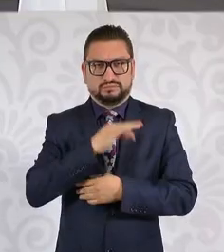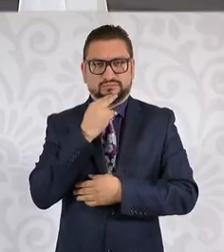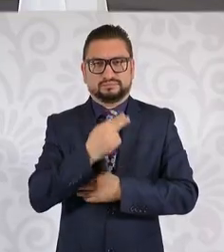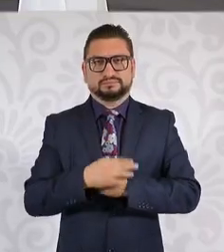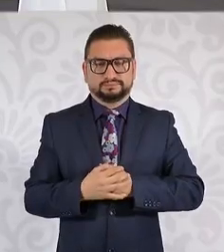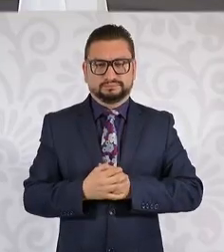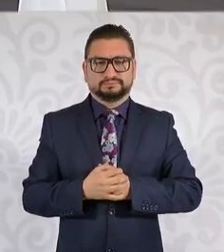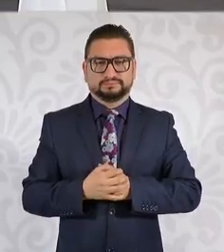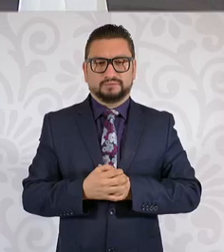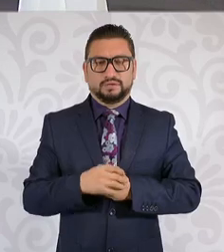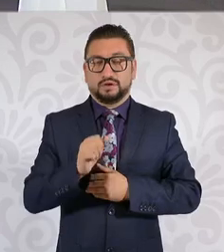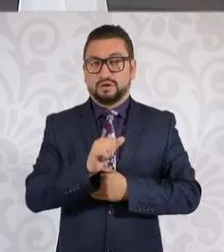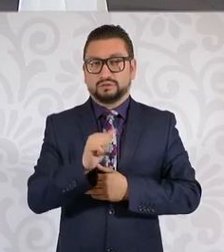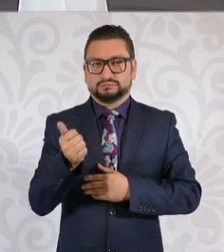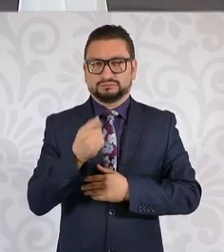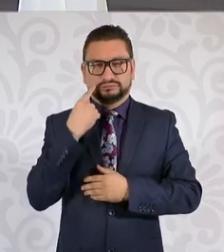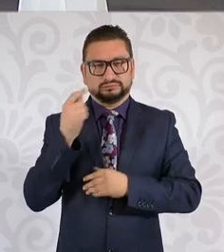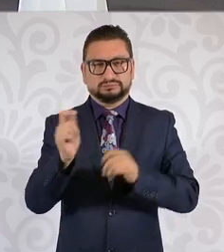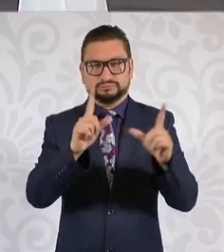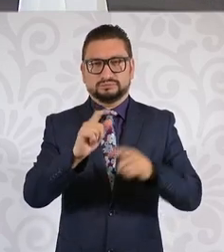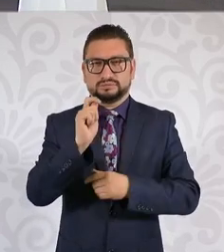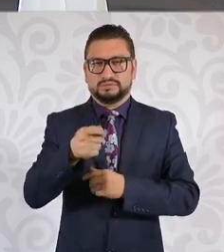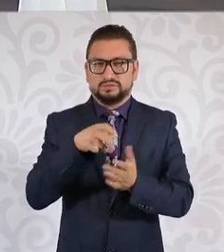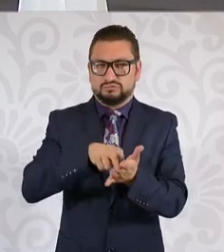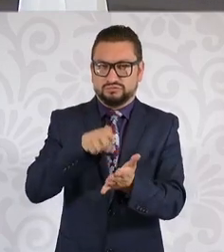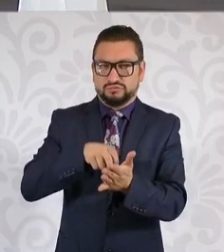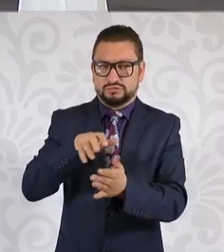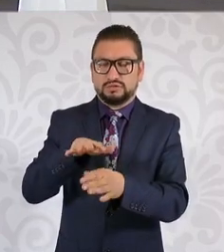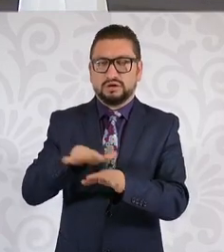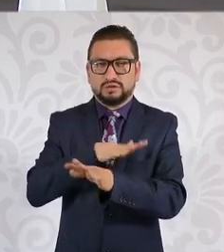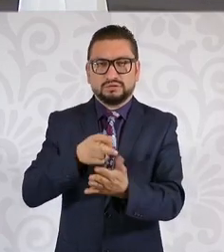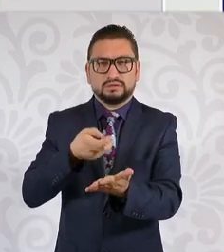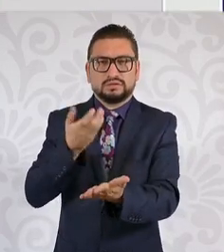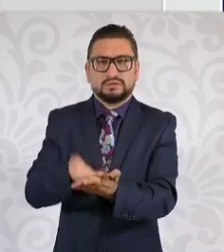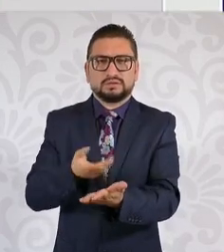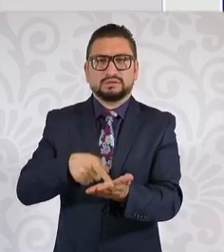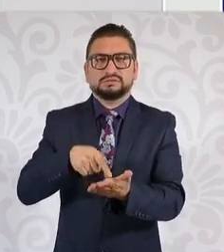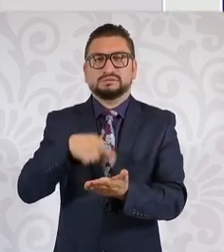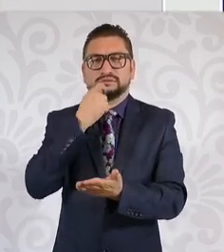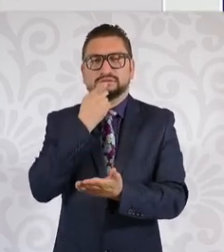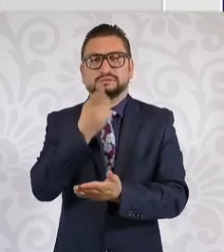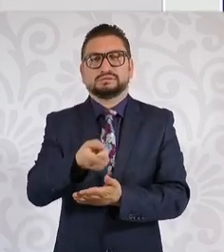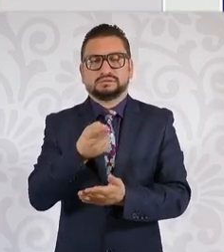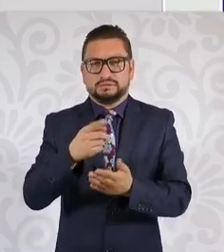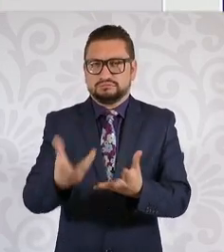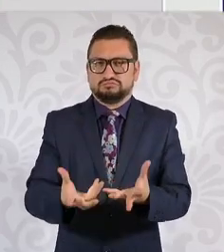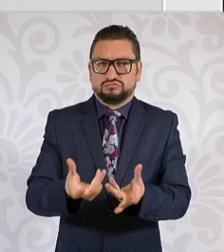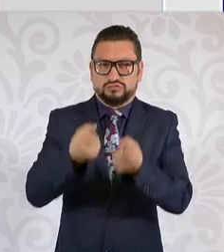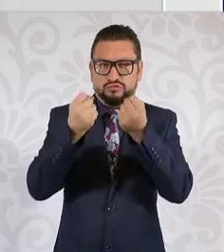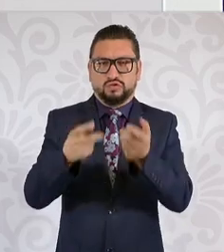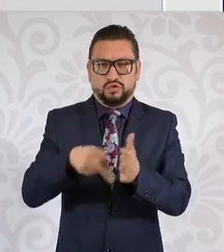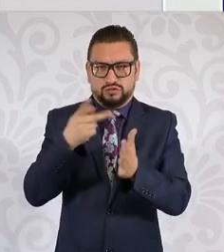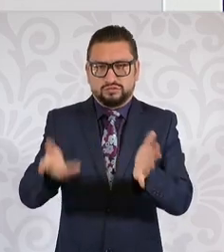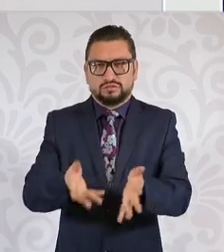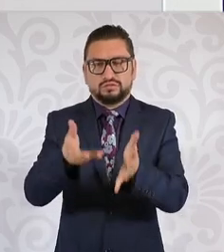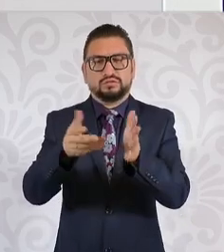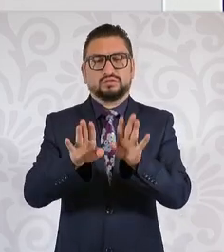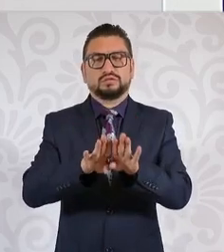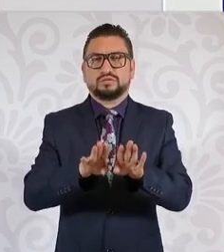favor. La reforma también lo que hace es impulsar esta recuperación, como lo hicieron la puesta en